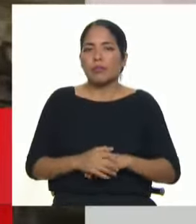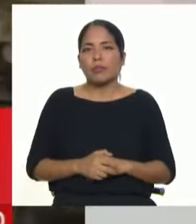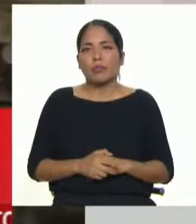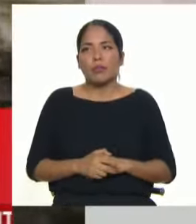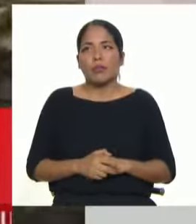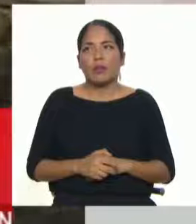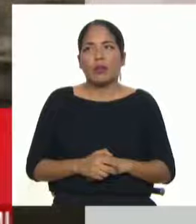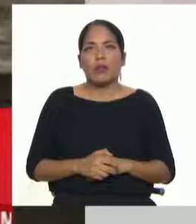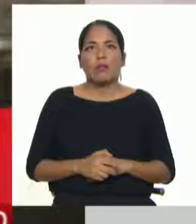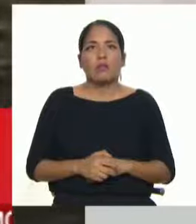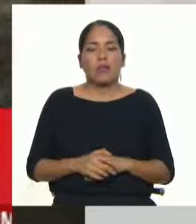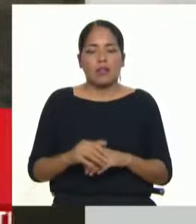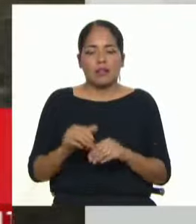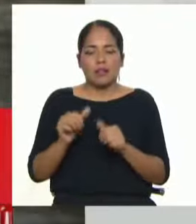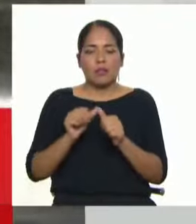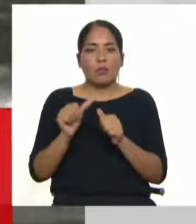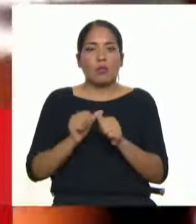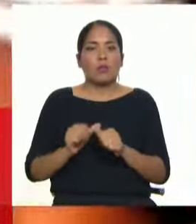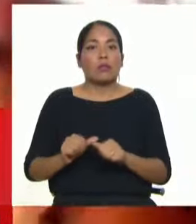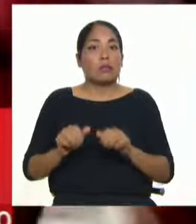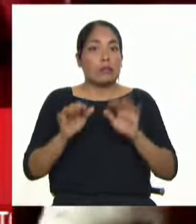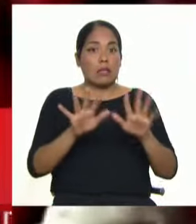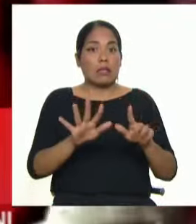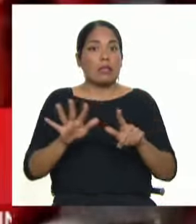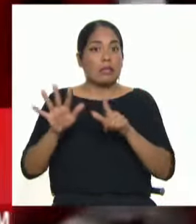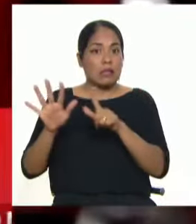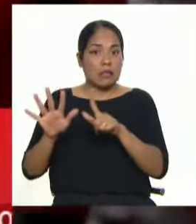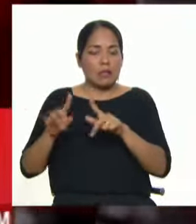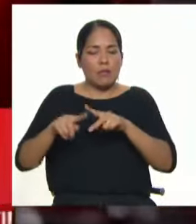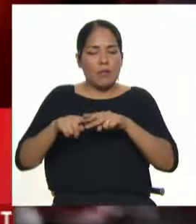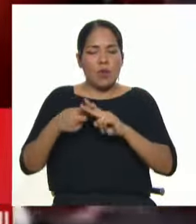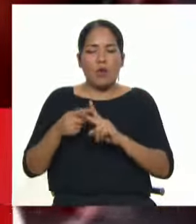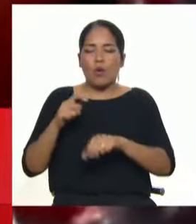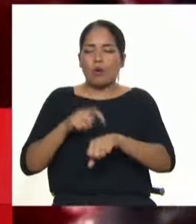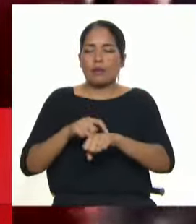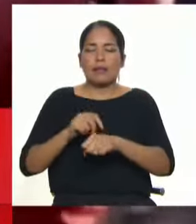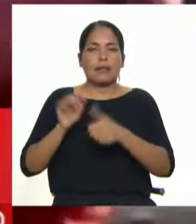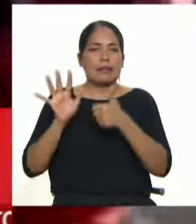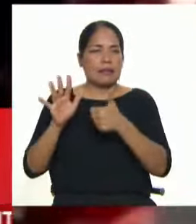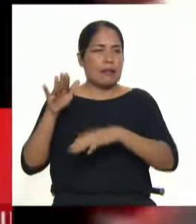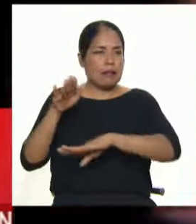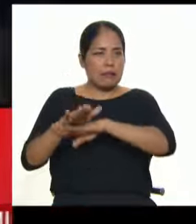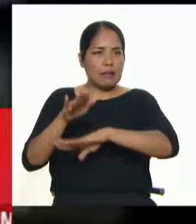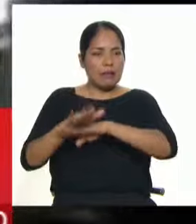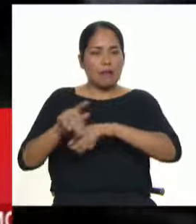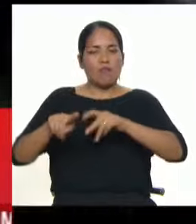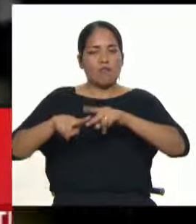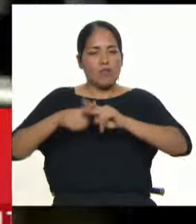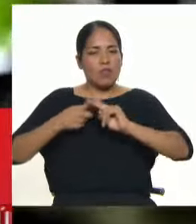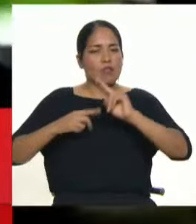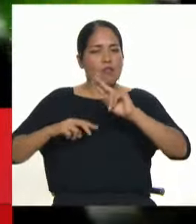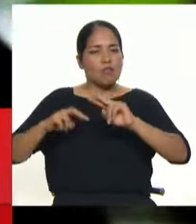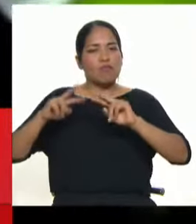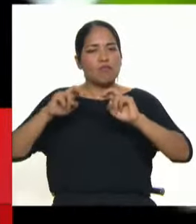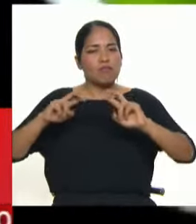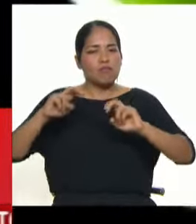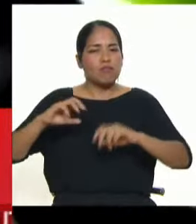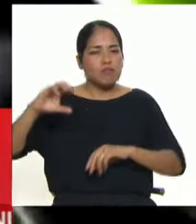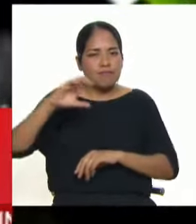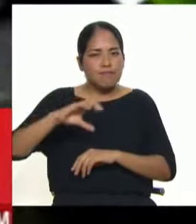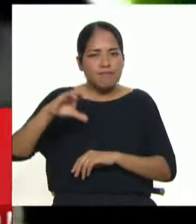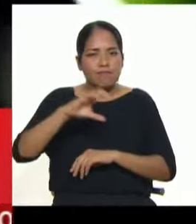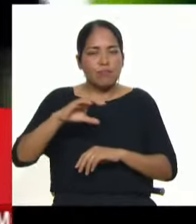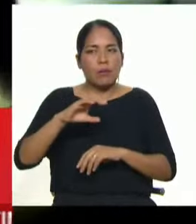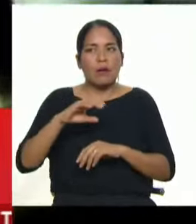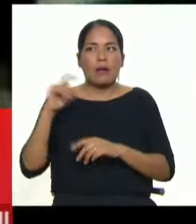Desde el día 17 comenzaron a las 6 de la tarde hasta hoy día, que